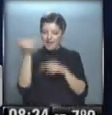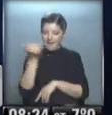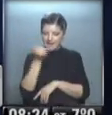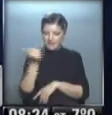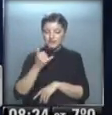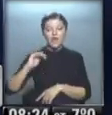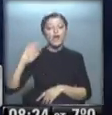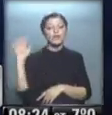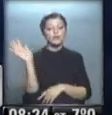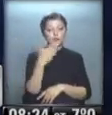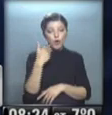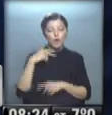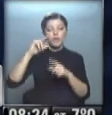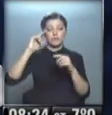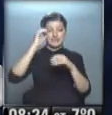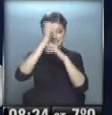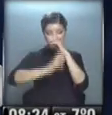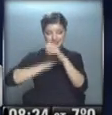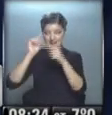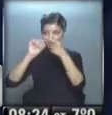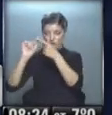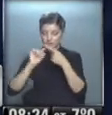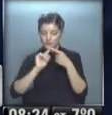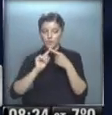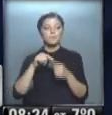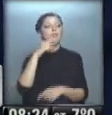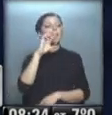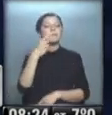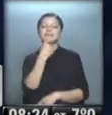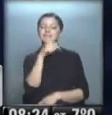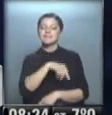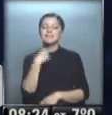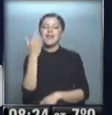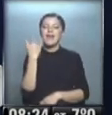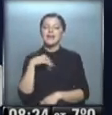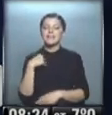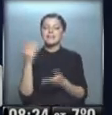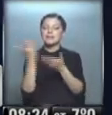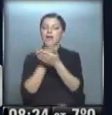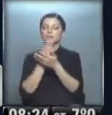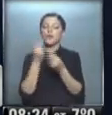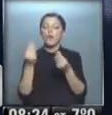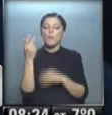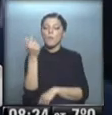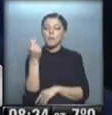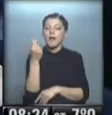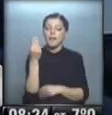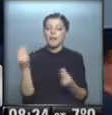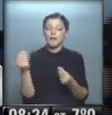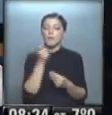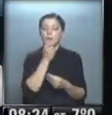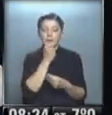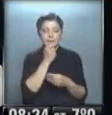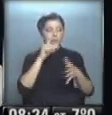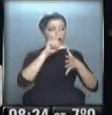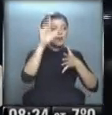esto complementado con los satélites, ¿no? ¿Y Argentina construye satélites con qué inversión, con qué monto y cómo lo posiciona con respecto a